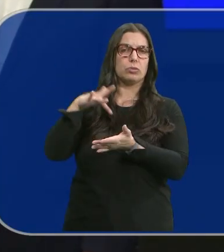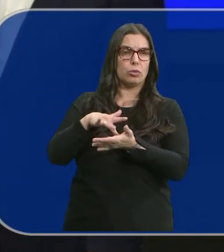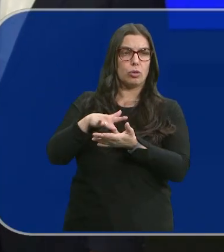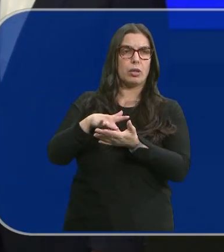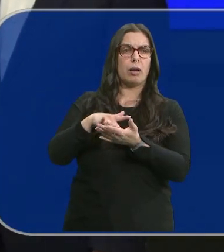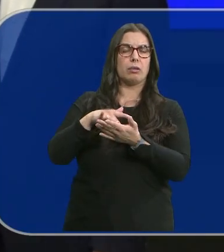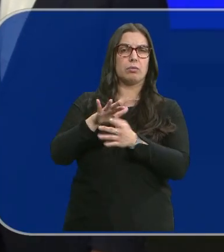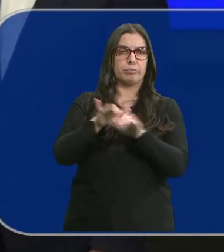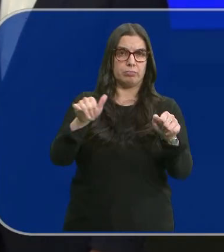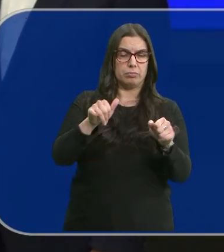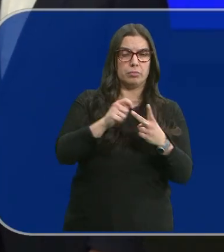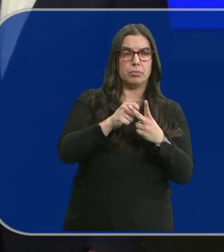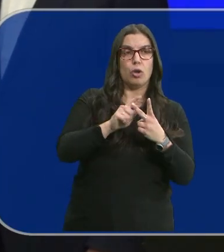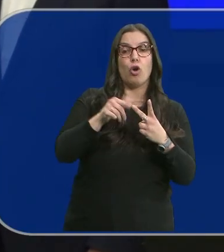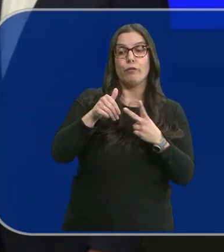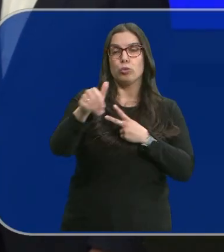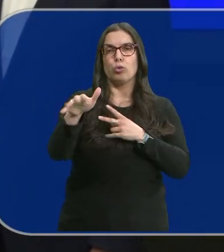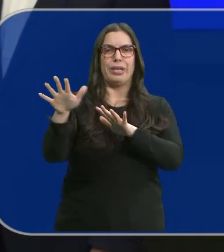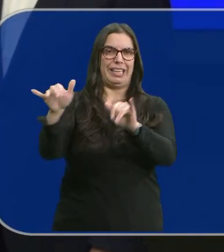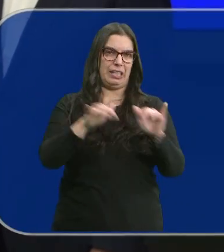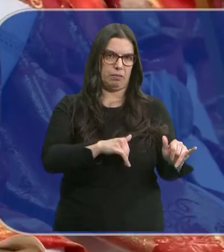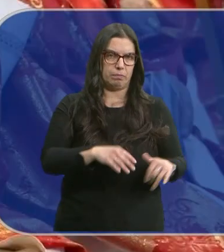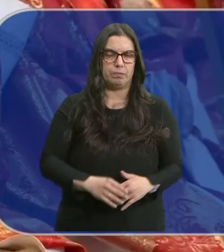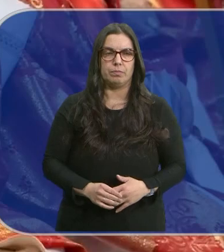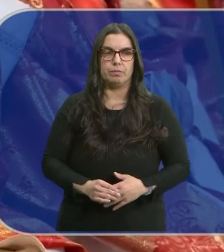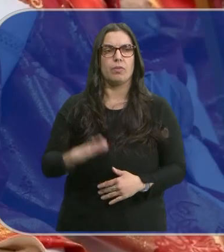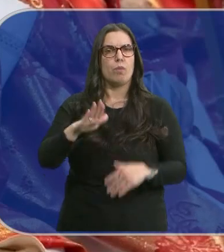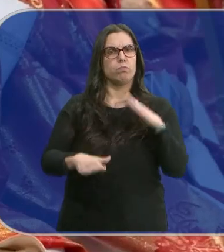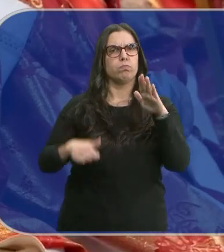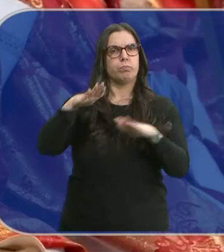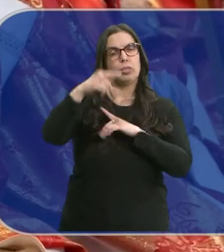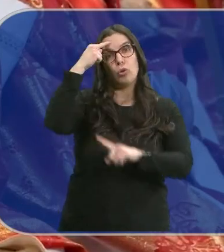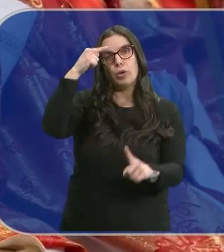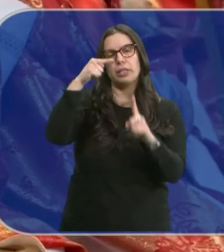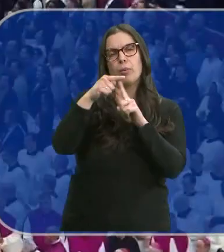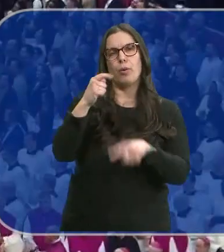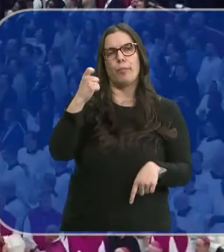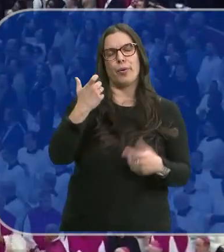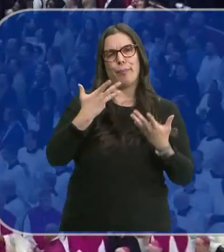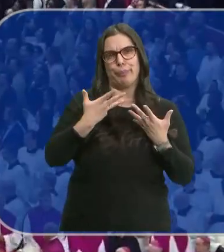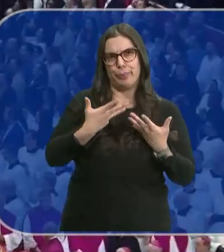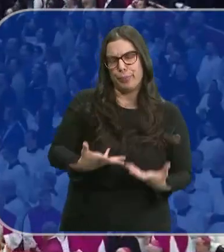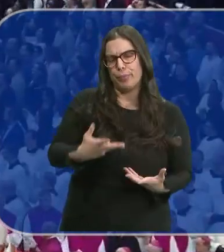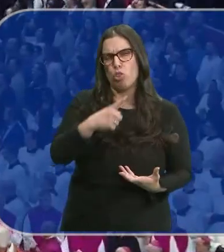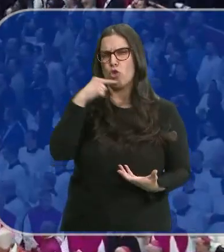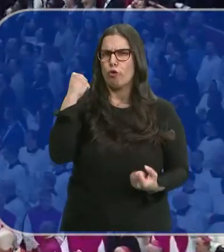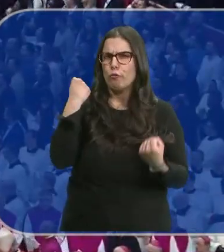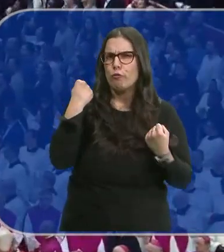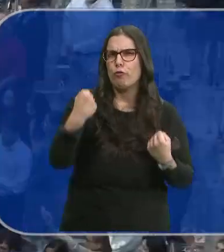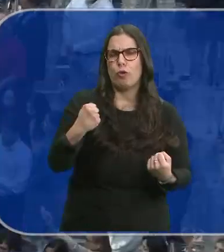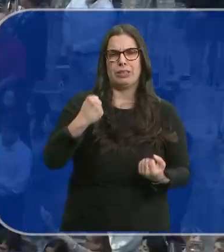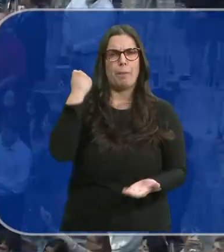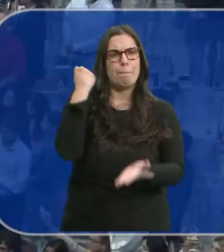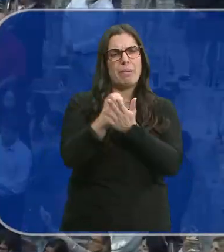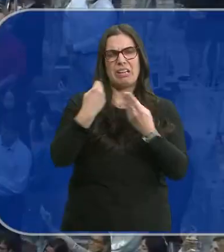acontecidos e indemnizados como a las que puedan venir en el futuro. Un paso que busca aliviar una huella de dolor que acompaña la